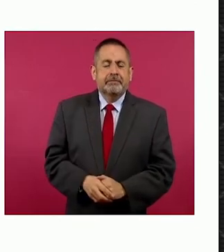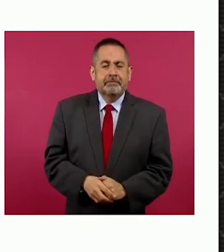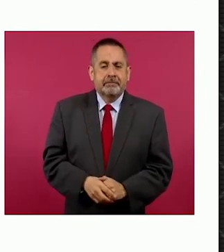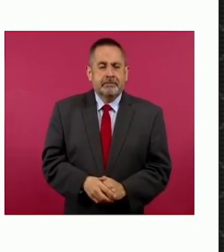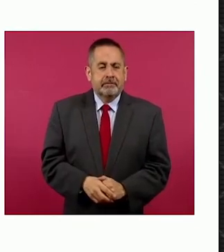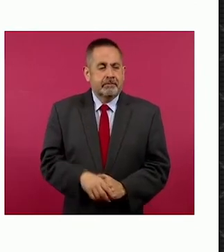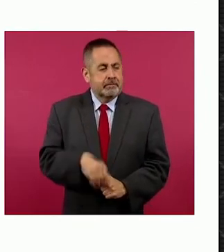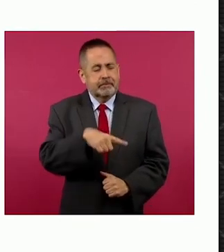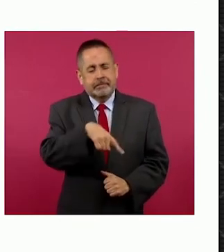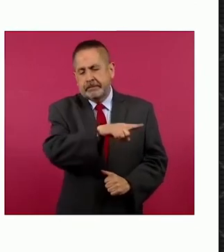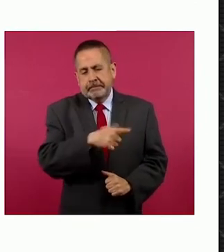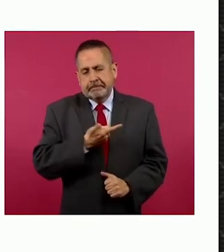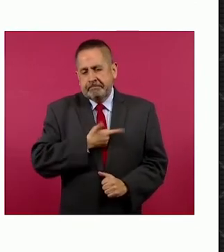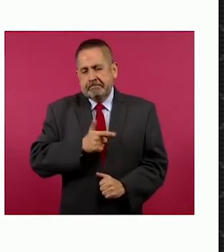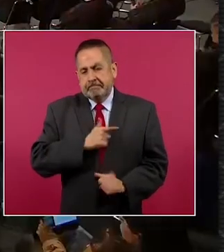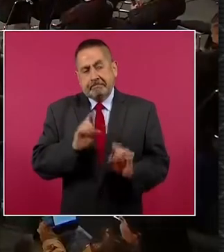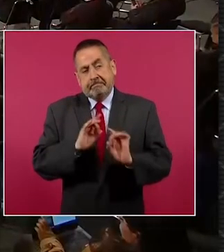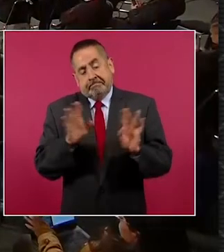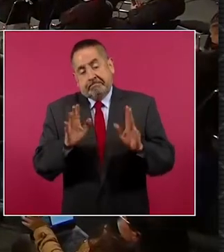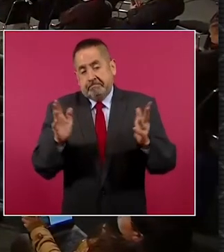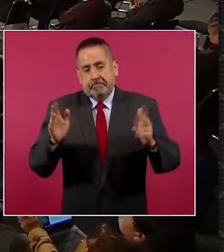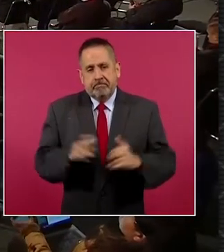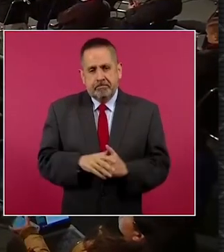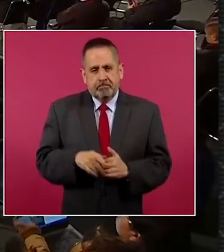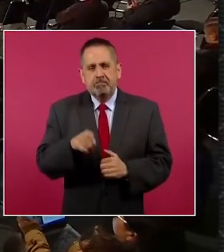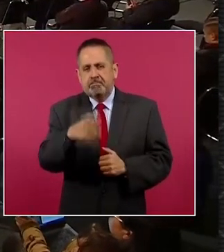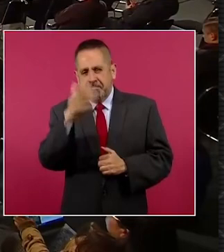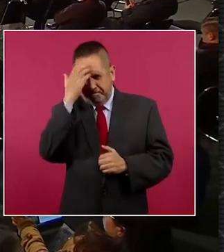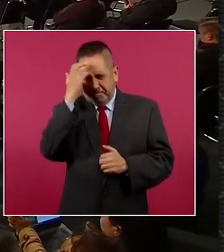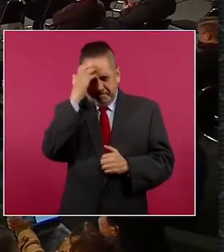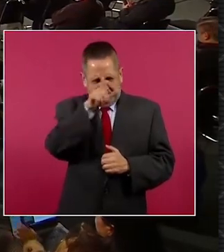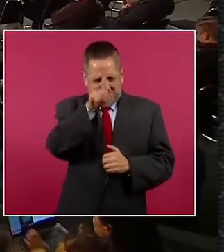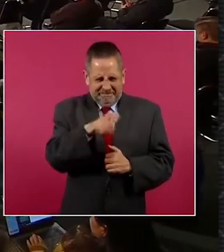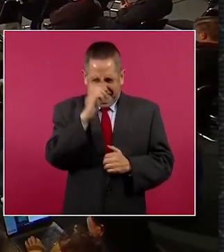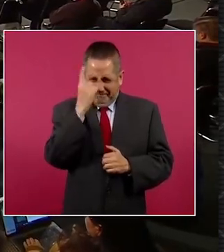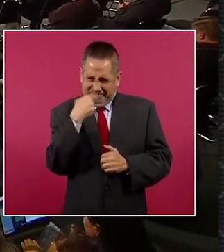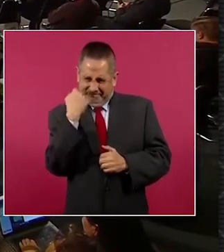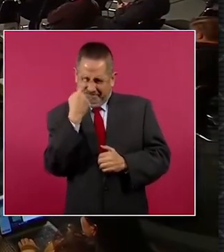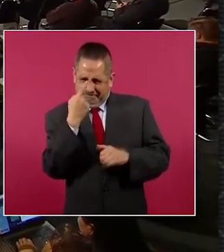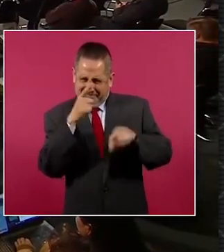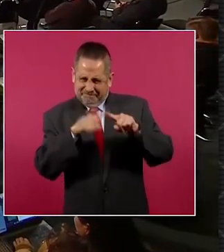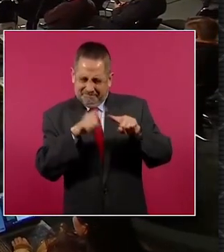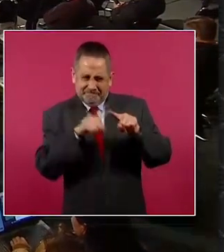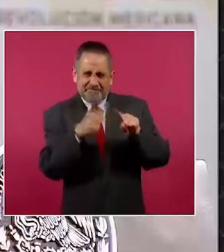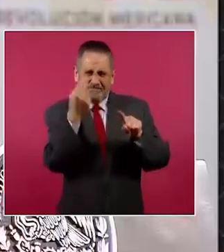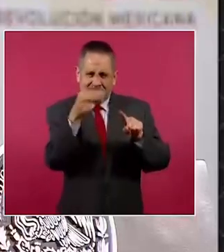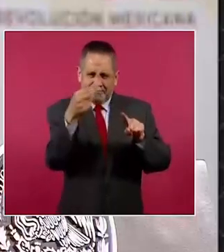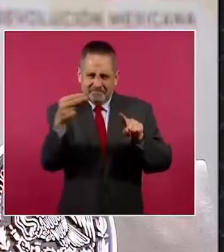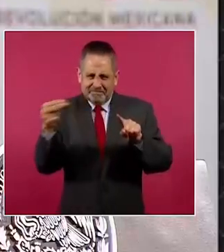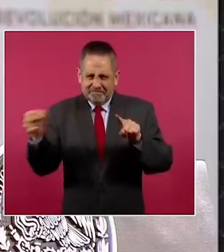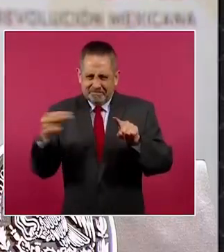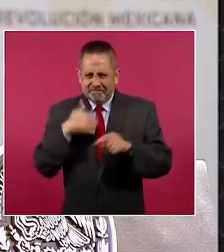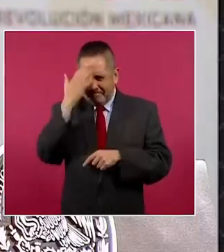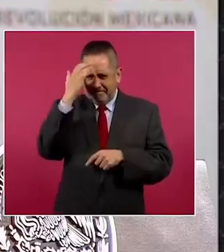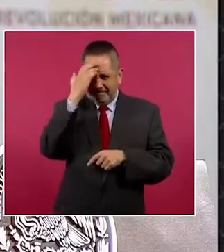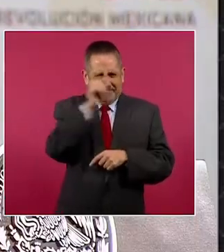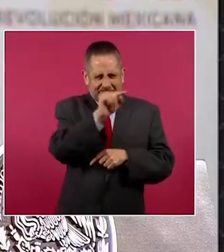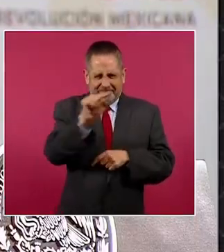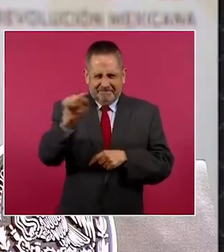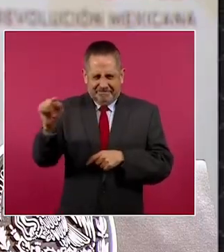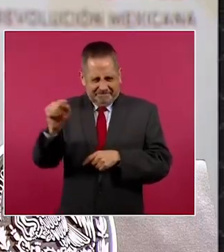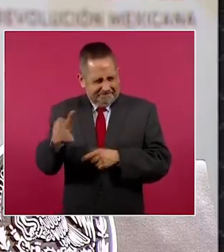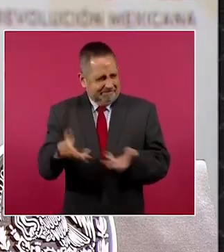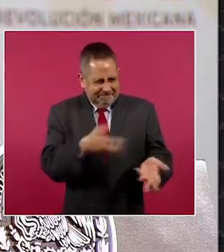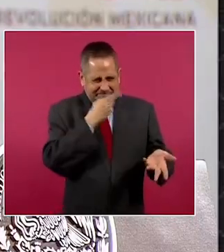no les vaya, no les guste, tú que los conoces más, ve diciendo quiénes son los que están ahí.